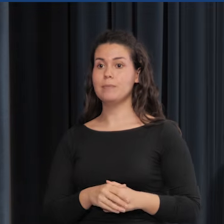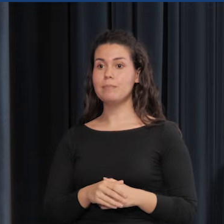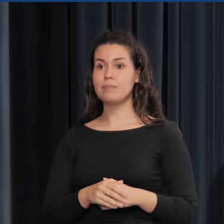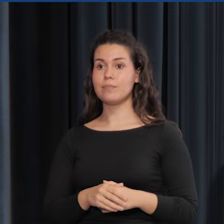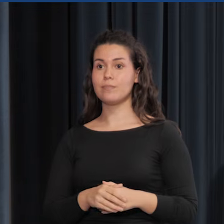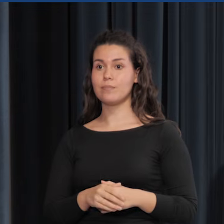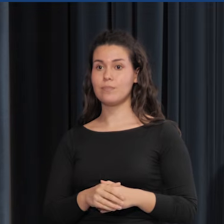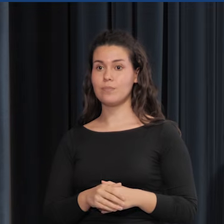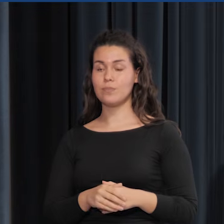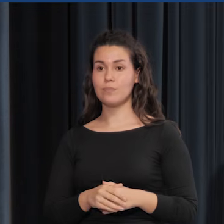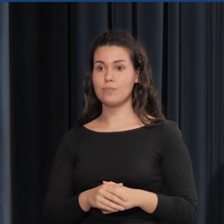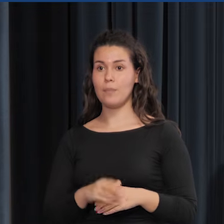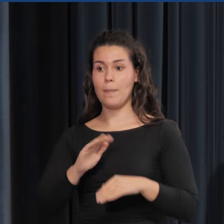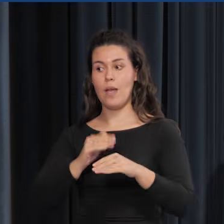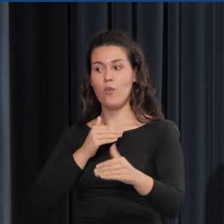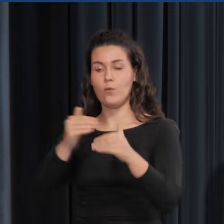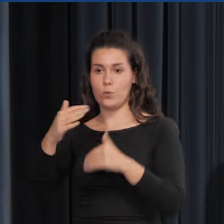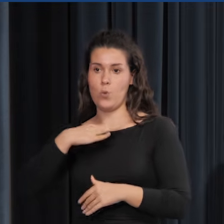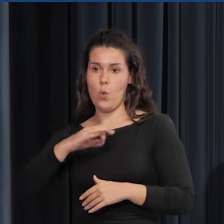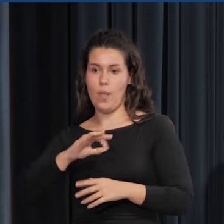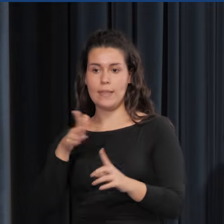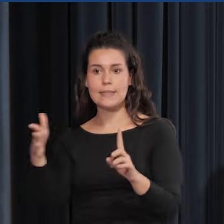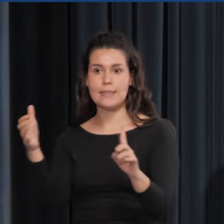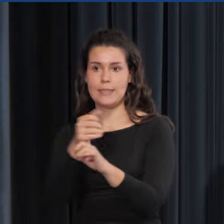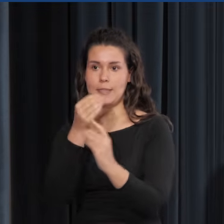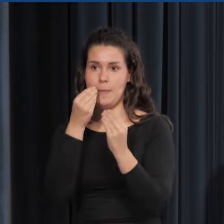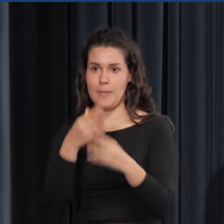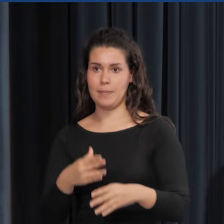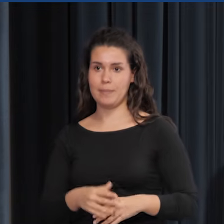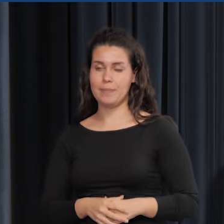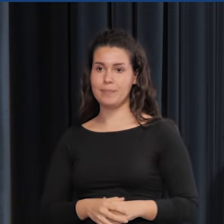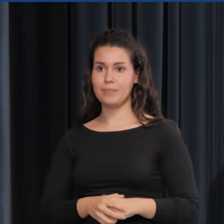lo puedan encontrar